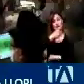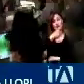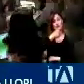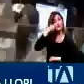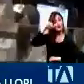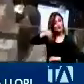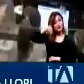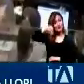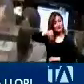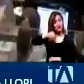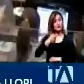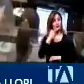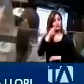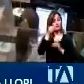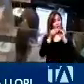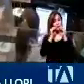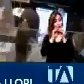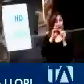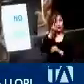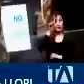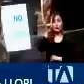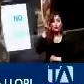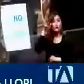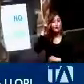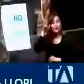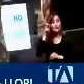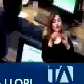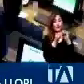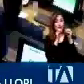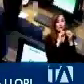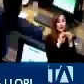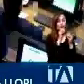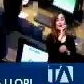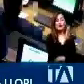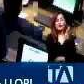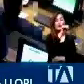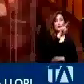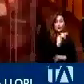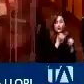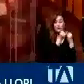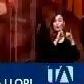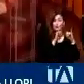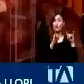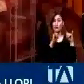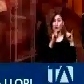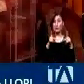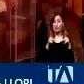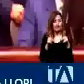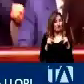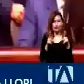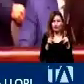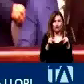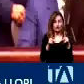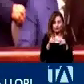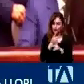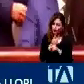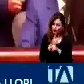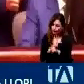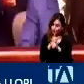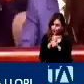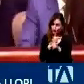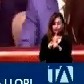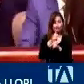bancada de Creo, repito, la bancada de BAN, no iban a permitir que precisamente pues se dé paso a eso, y haciendo alusión también al juicio político,